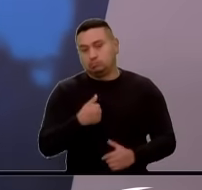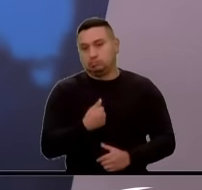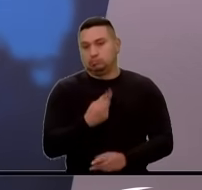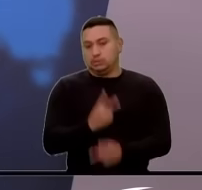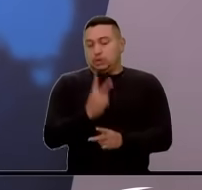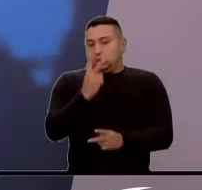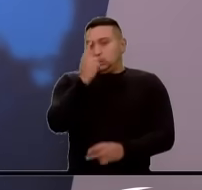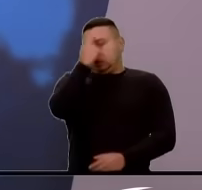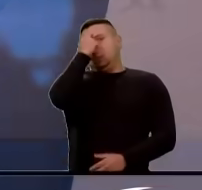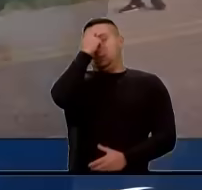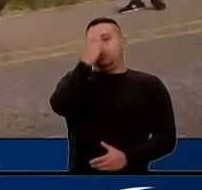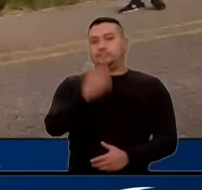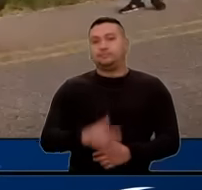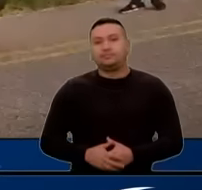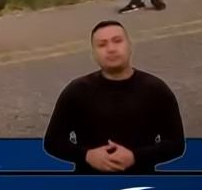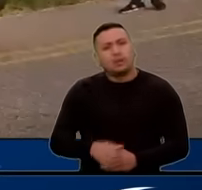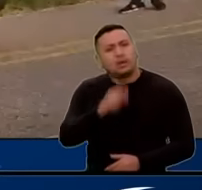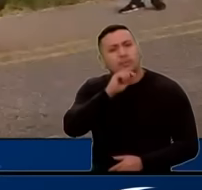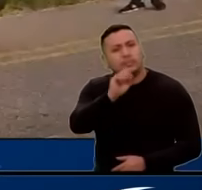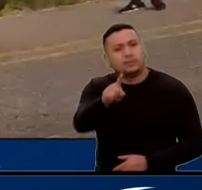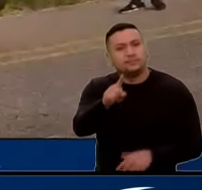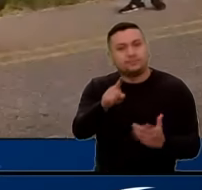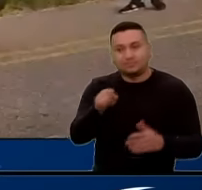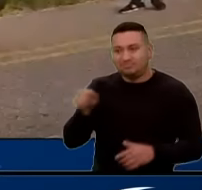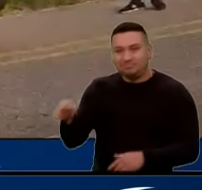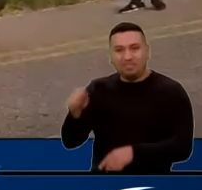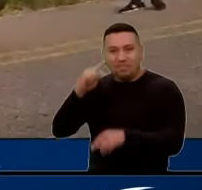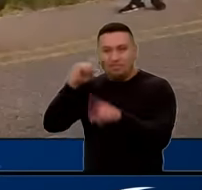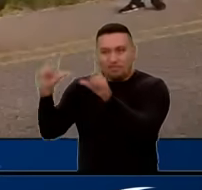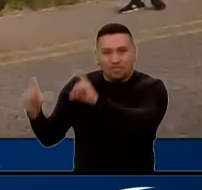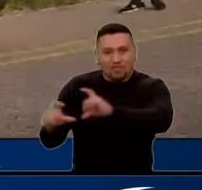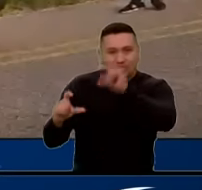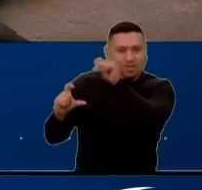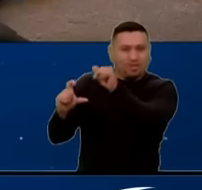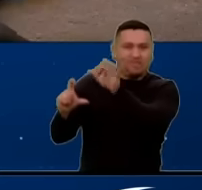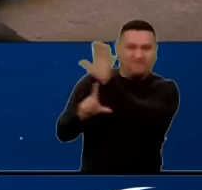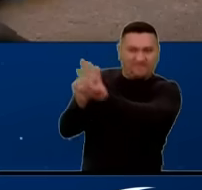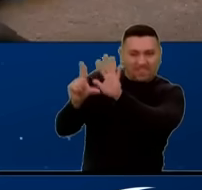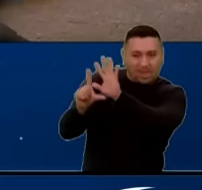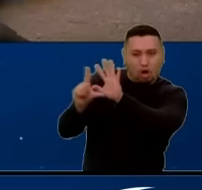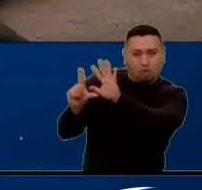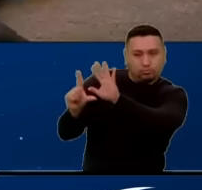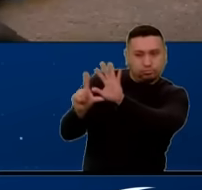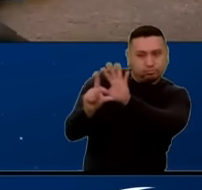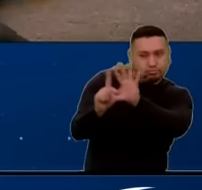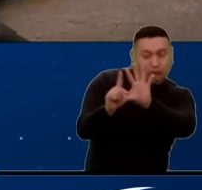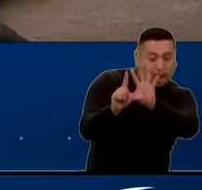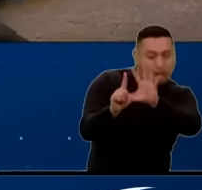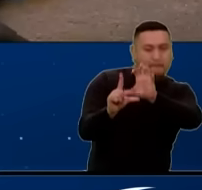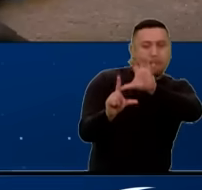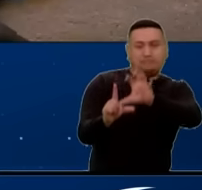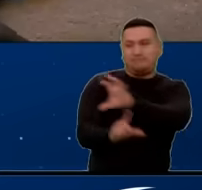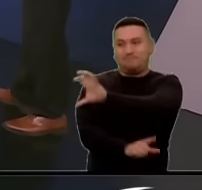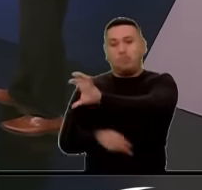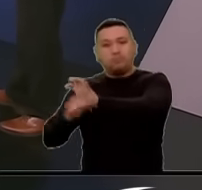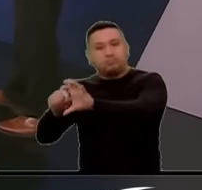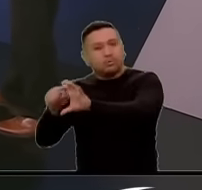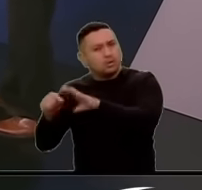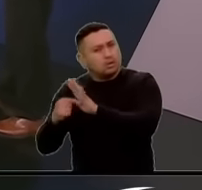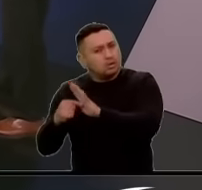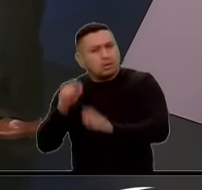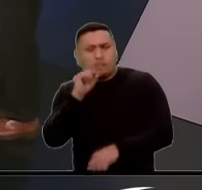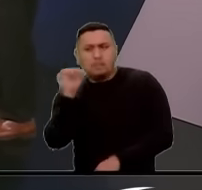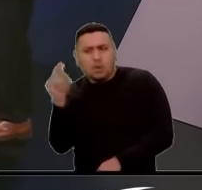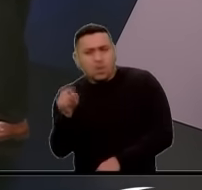Esta es la camioneta en la que usted se desplazaba y estos son los hombres armados. Cuando usted, este es el momento que usted se estrella